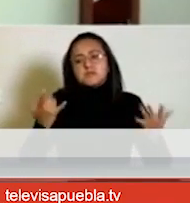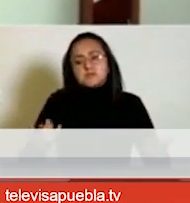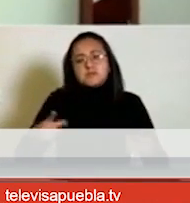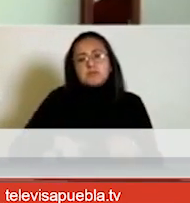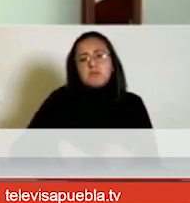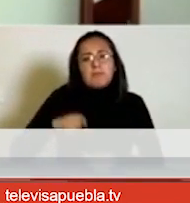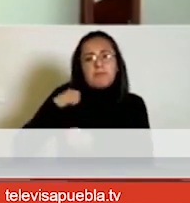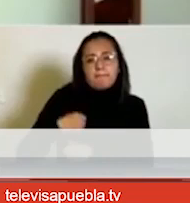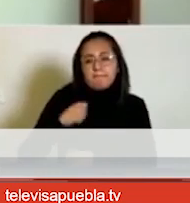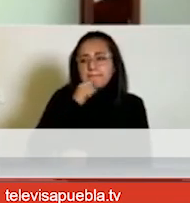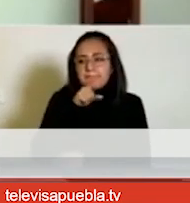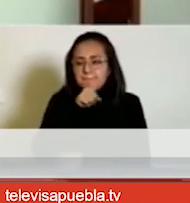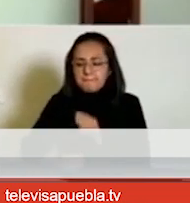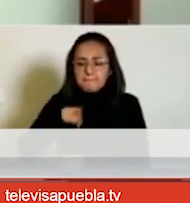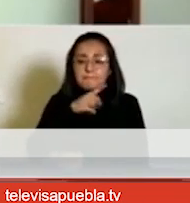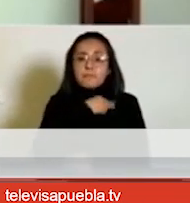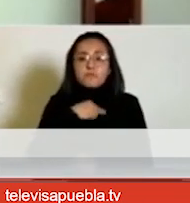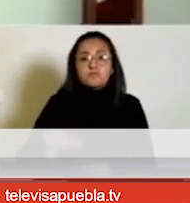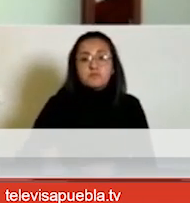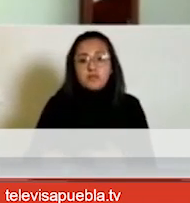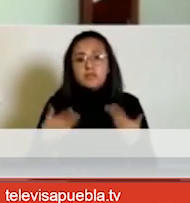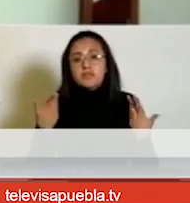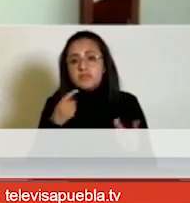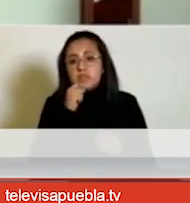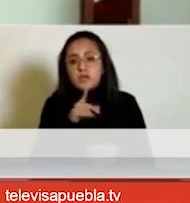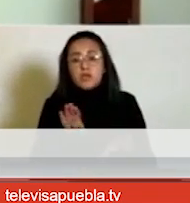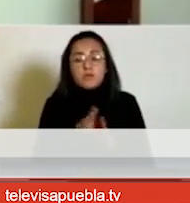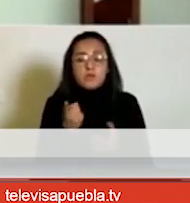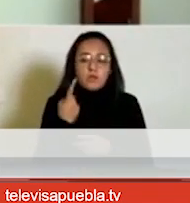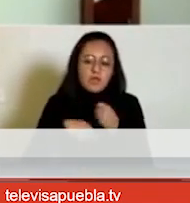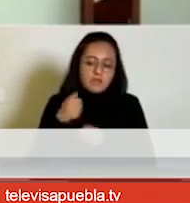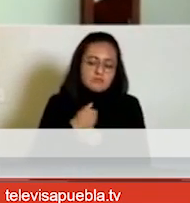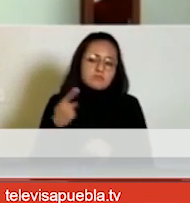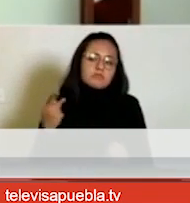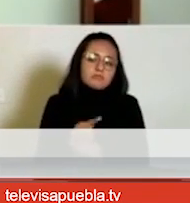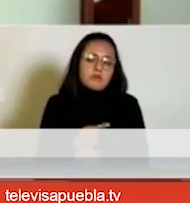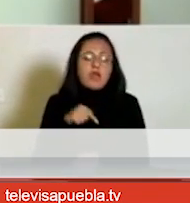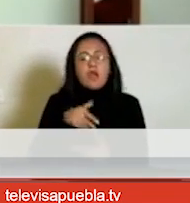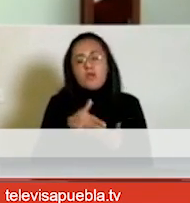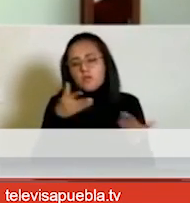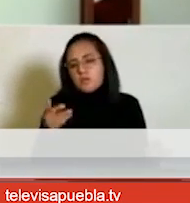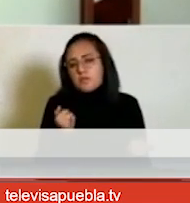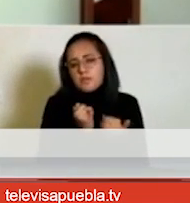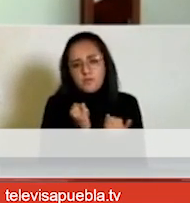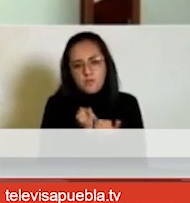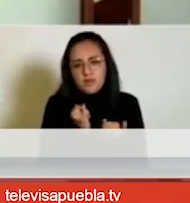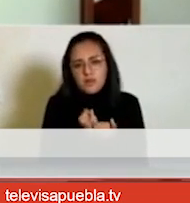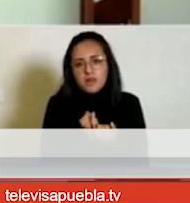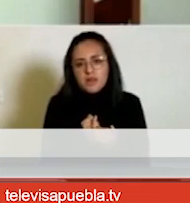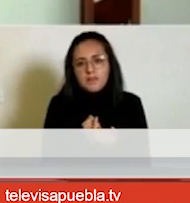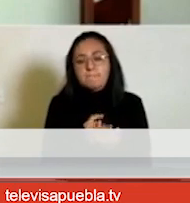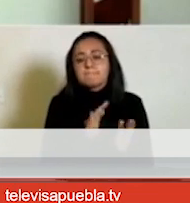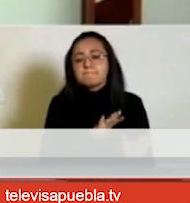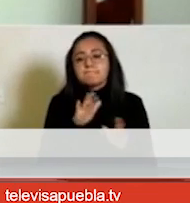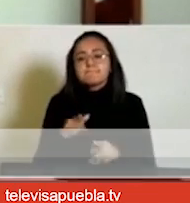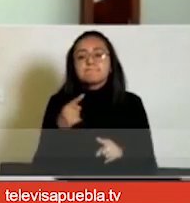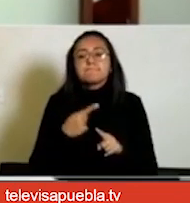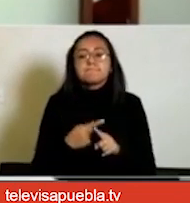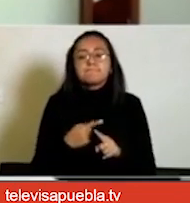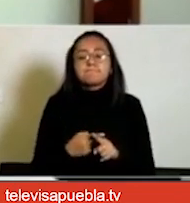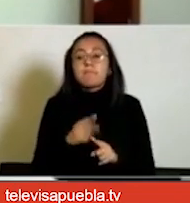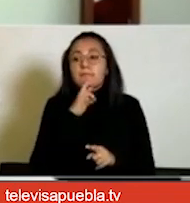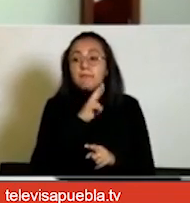autoridades municipales como se hizo el año pasado y que en términos del